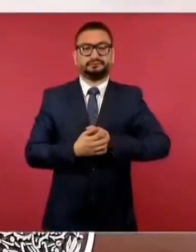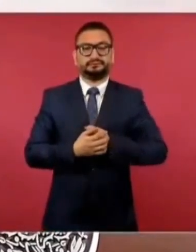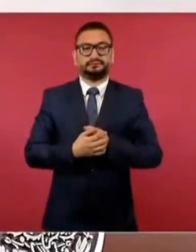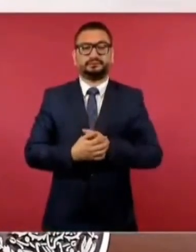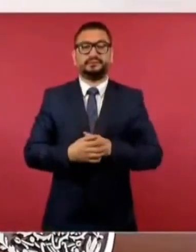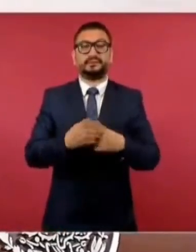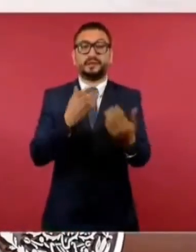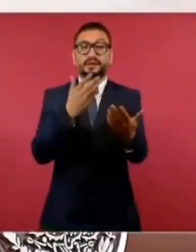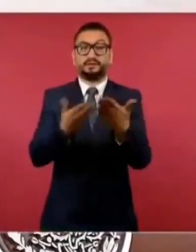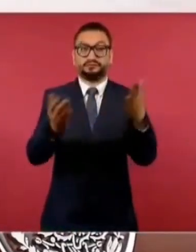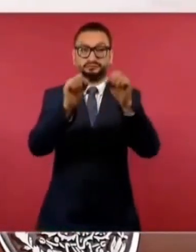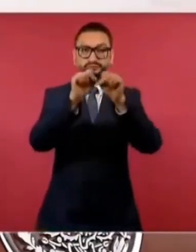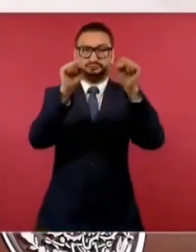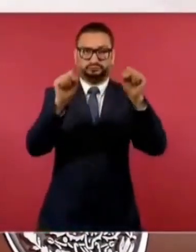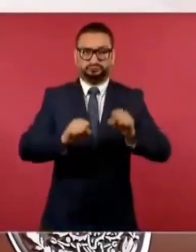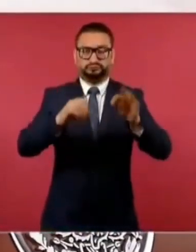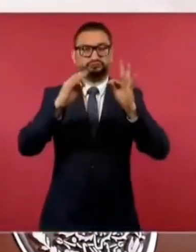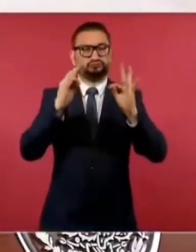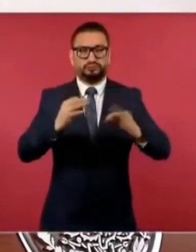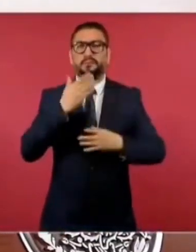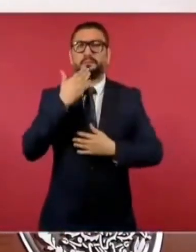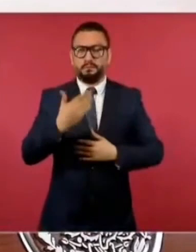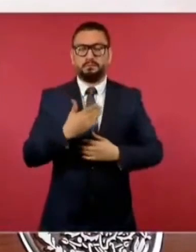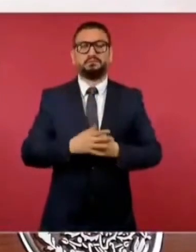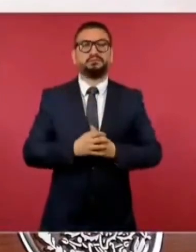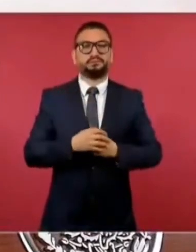un buen sistema de salud pública,